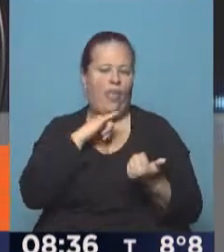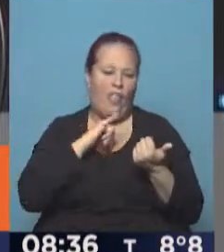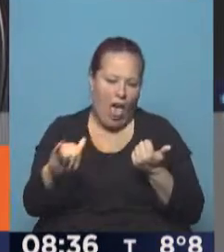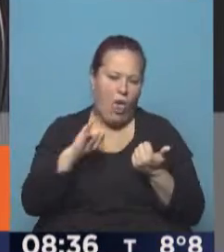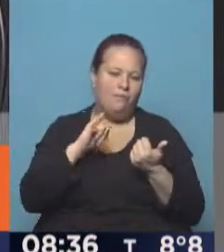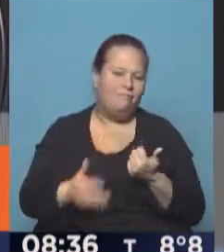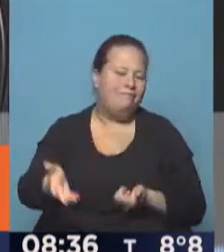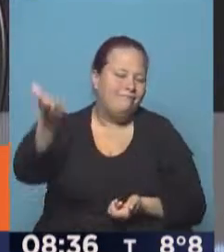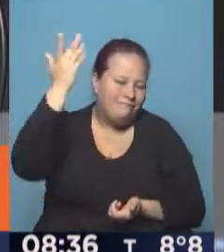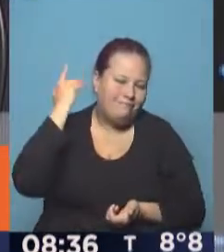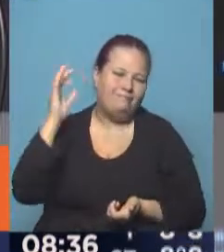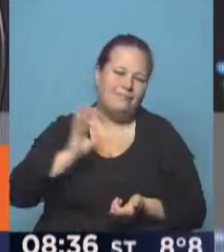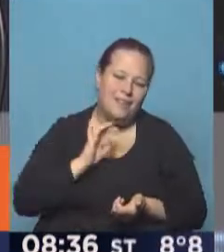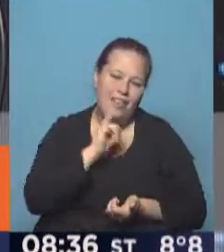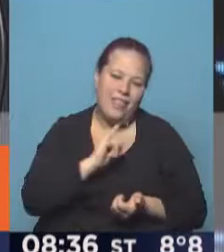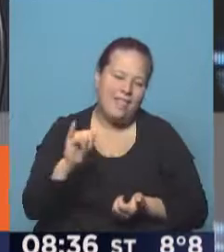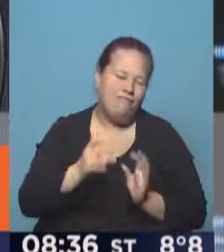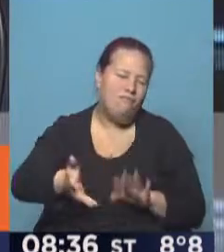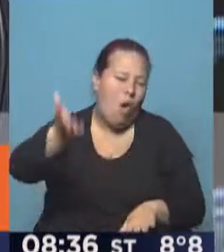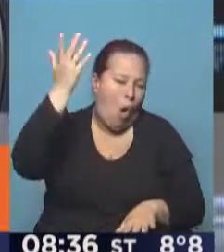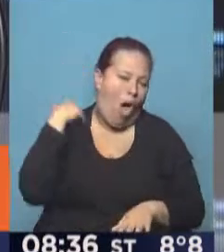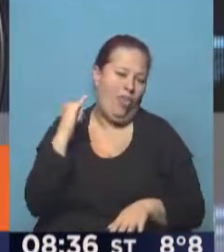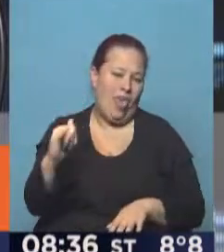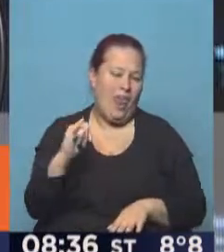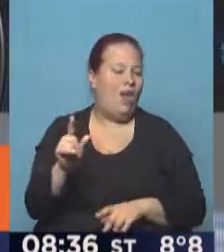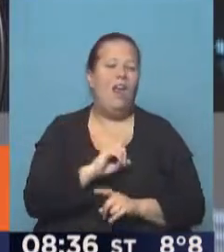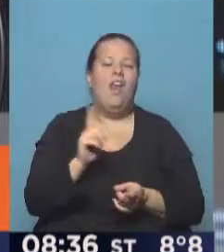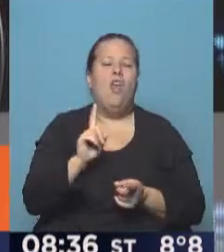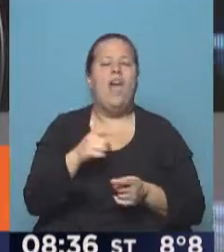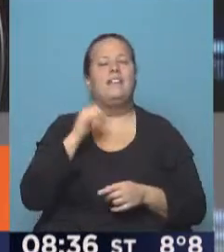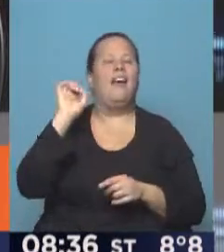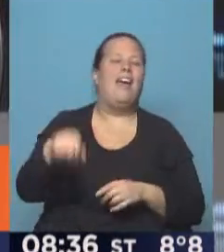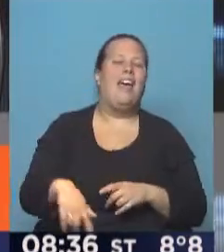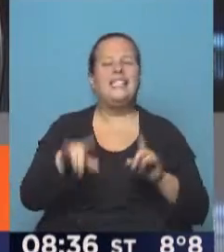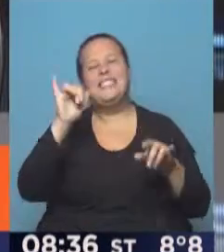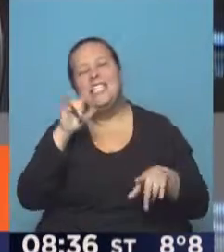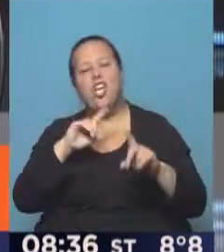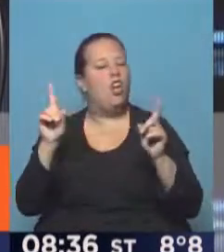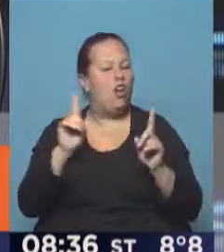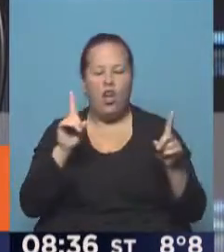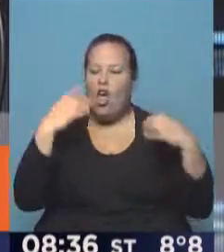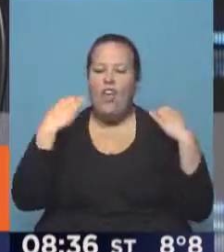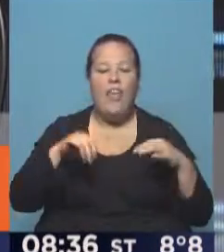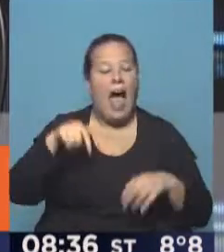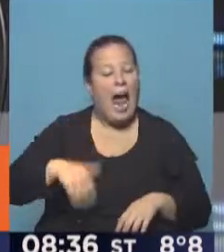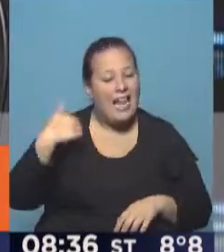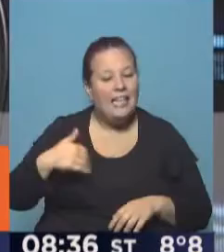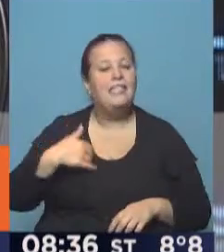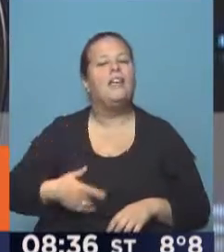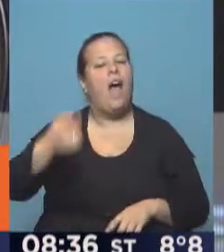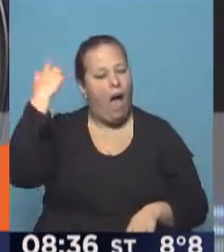denunciando desde hace mucho tiempo, demasiado tiempo, que no se tenía que tomar esto aisladamente, sino que en la Argentina